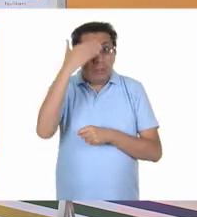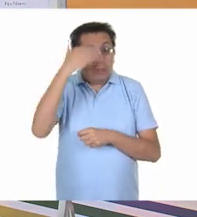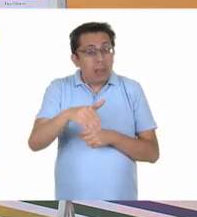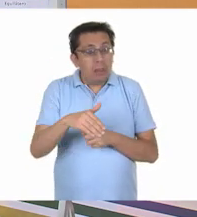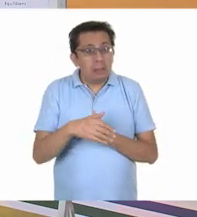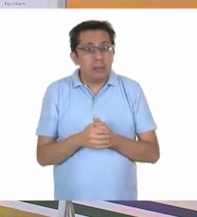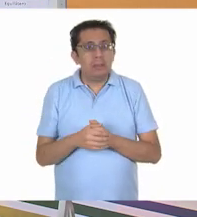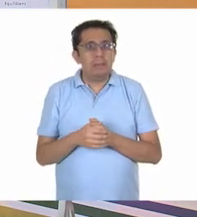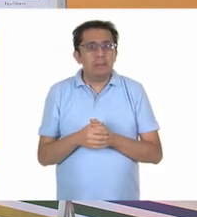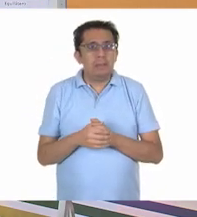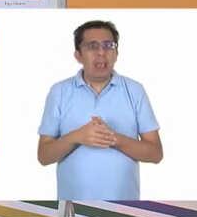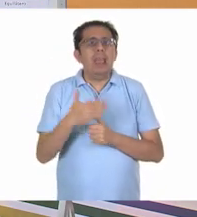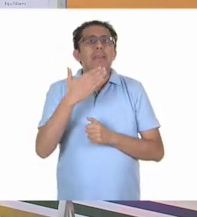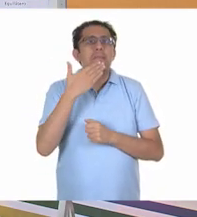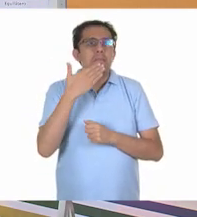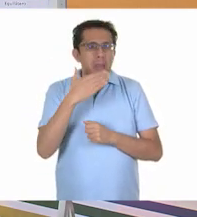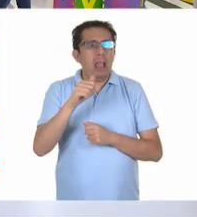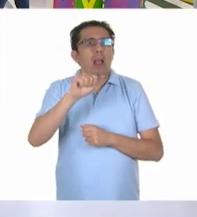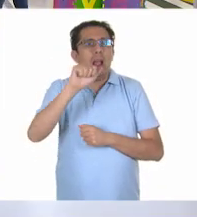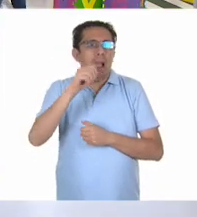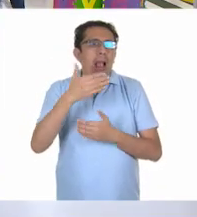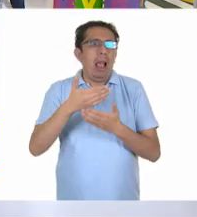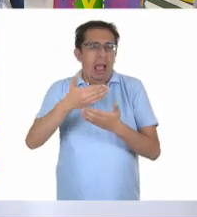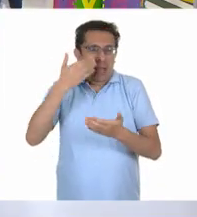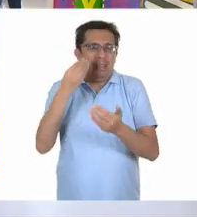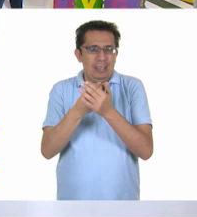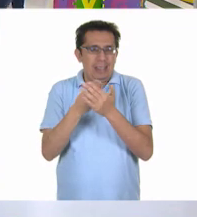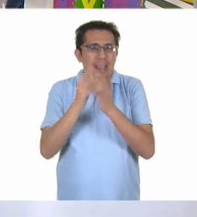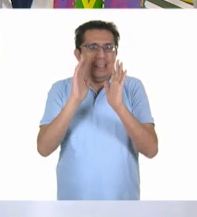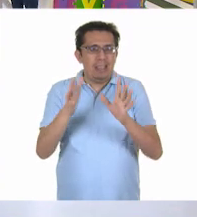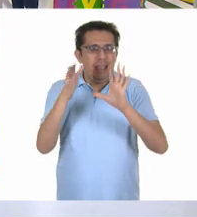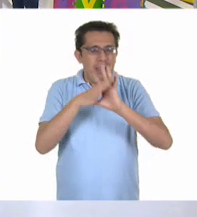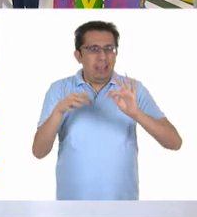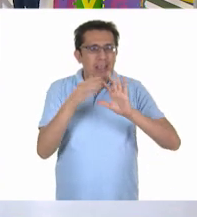¡Ay! Muy bien, lo hemos visto en otras clases y se llama...